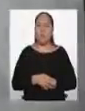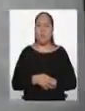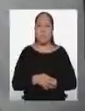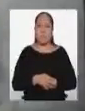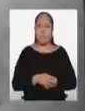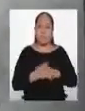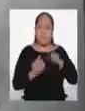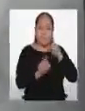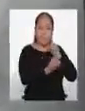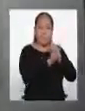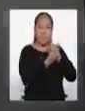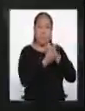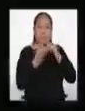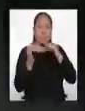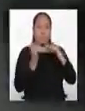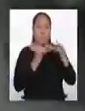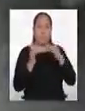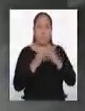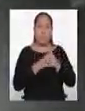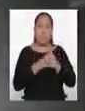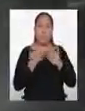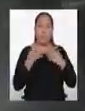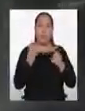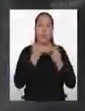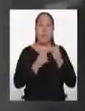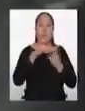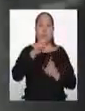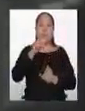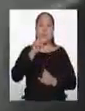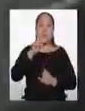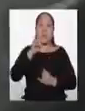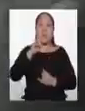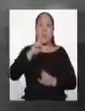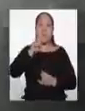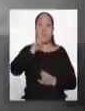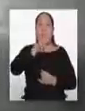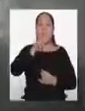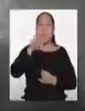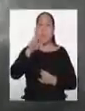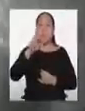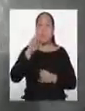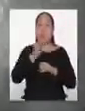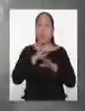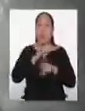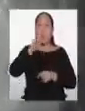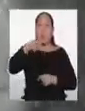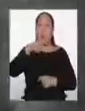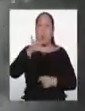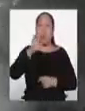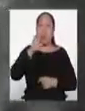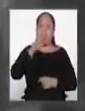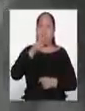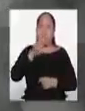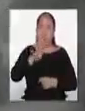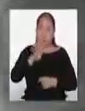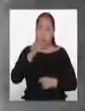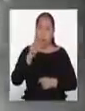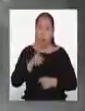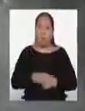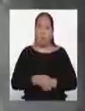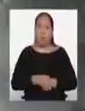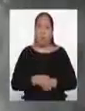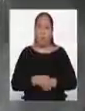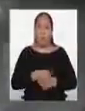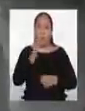El encuentro militar decisivo se libró en Zarumilla el 23 de julio de 1941. Las fuerzas peruanas